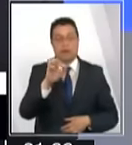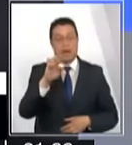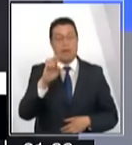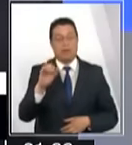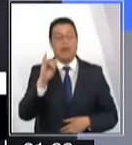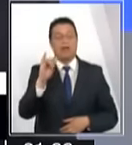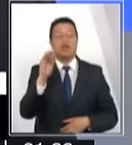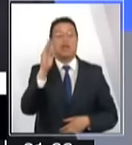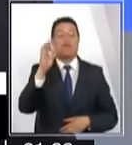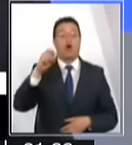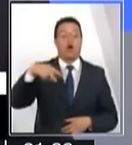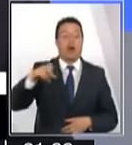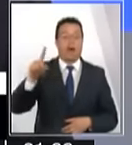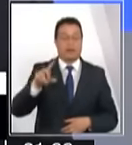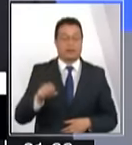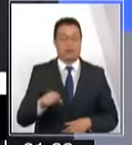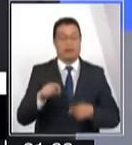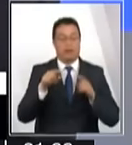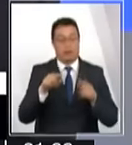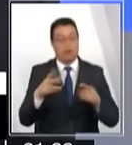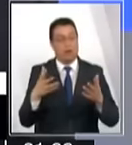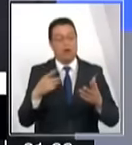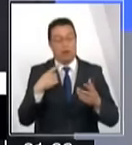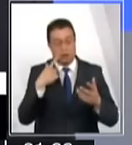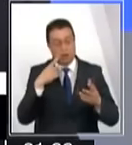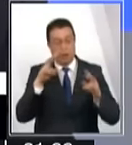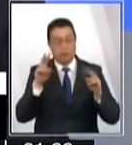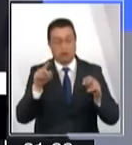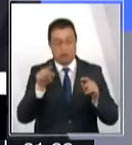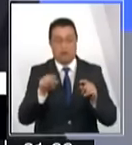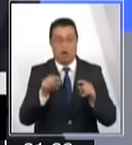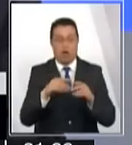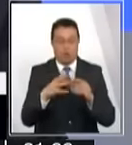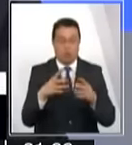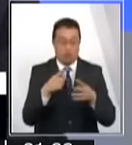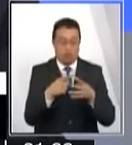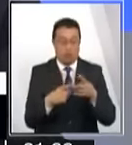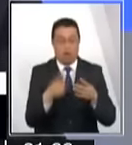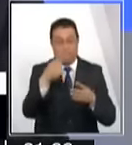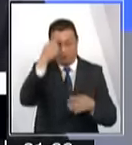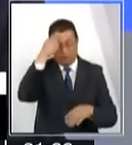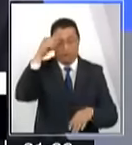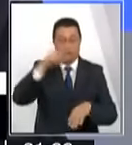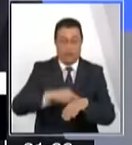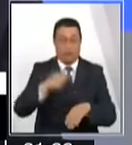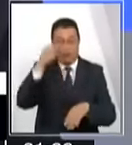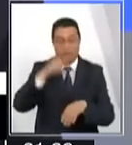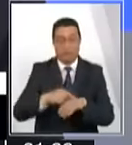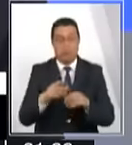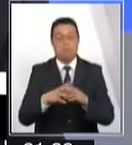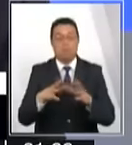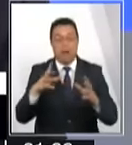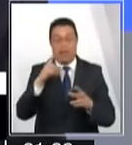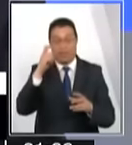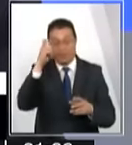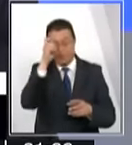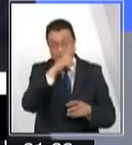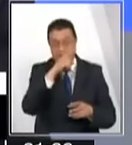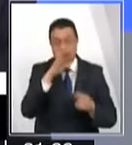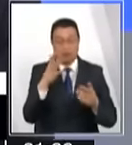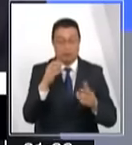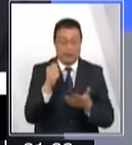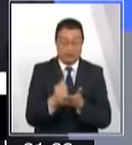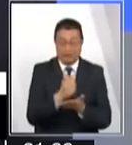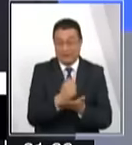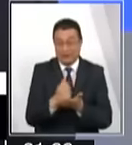a varias razones hay razones epidemiológicas que lo explican o sea personas que se enferman de enfermedades más complejas de tratar y por lo tanto